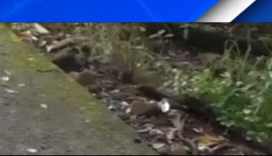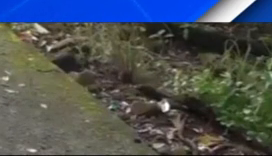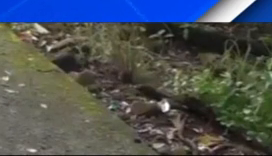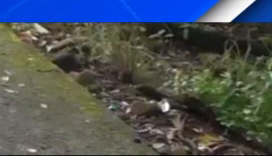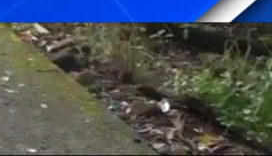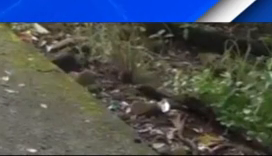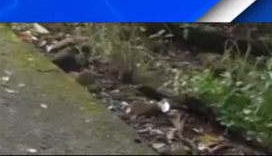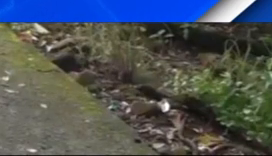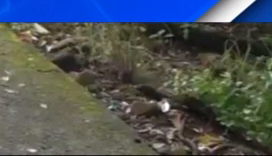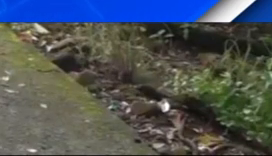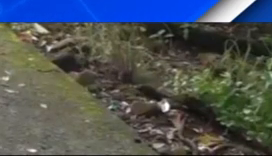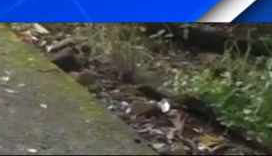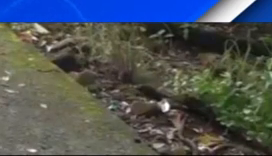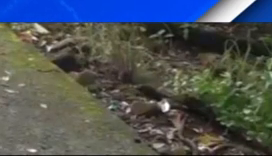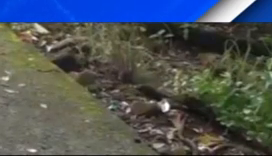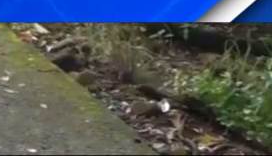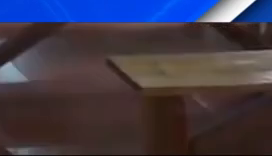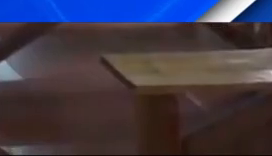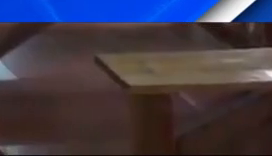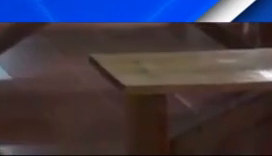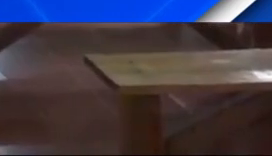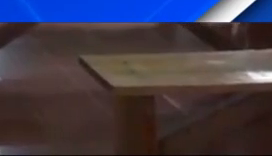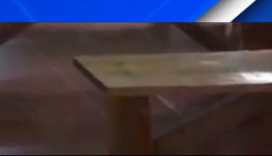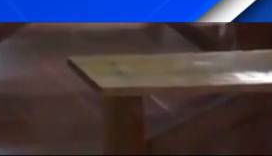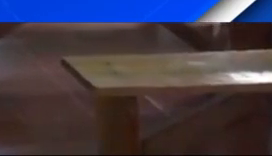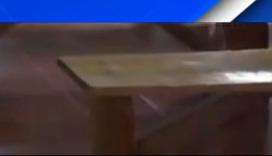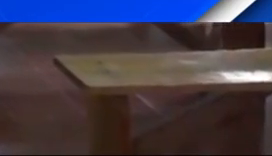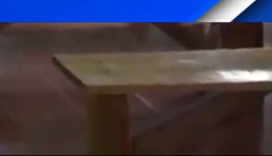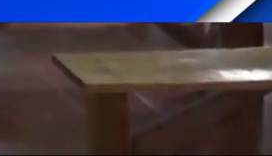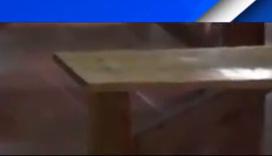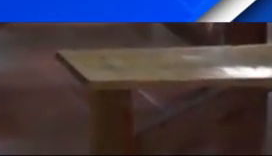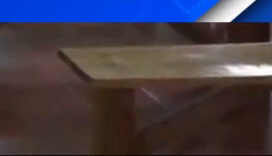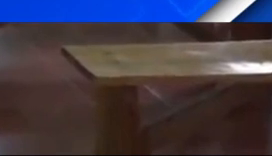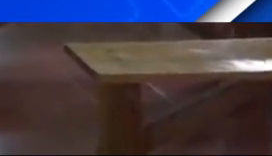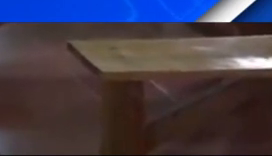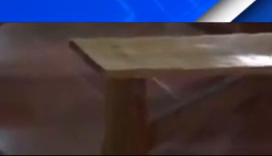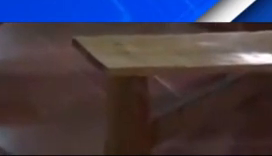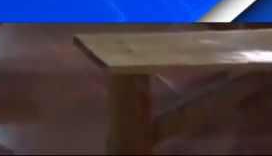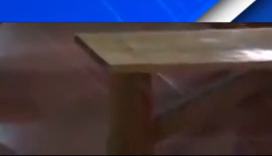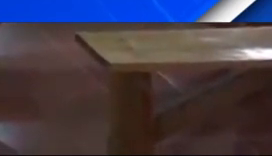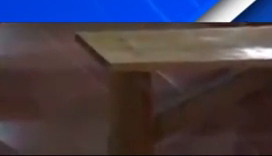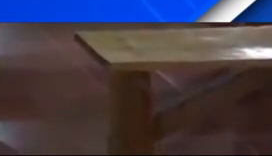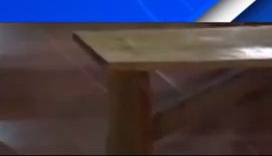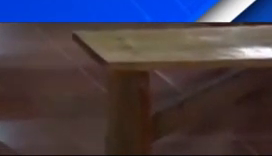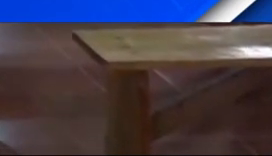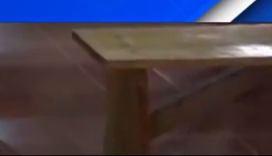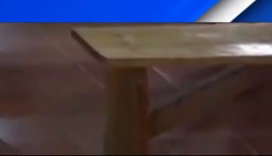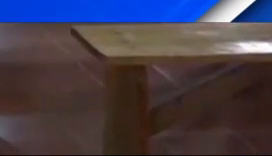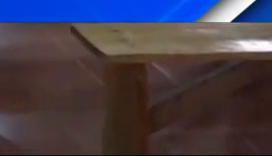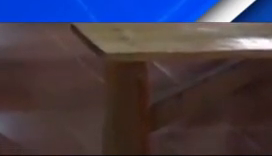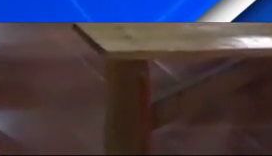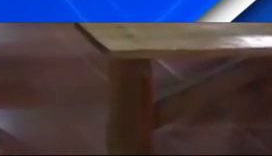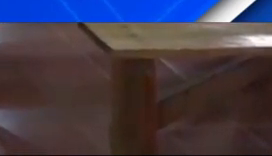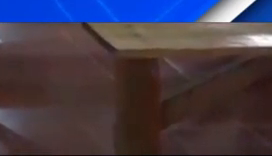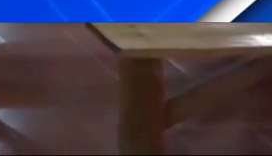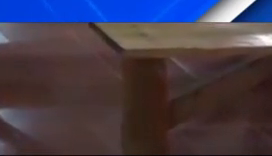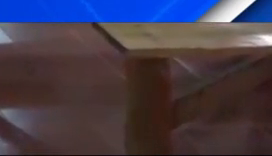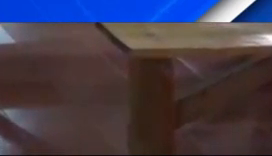Subsistema Educativo Autónomo Regional CEAR, que tienen como ejes transversales